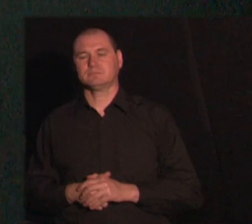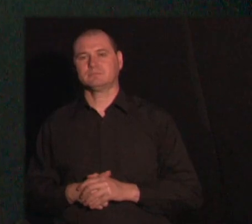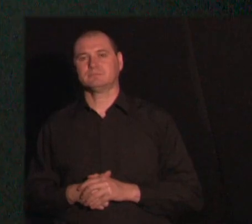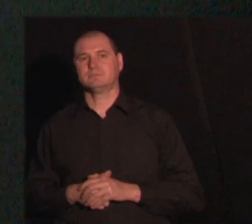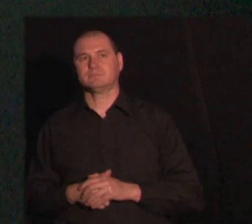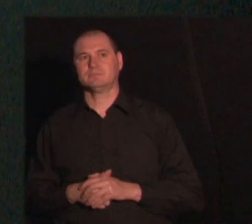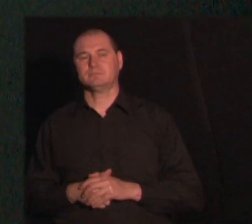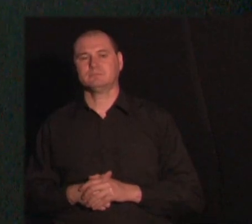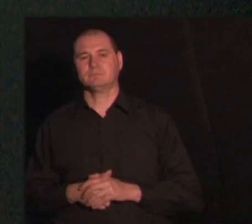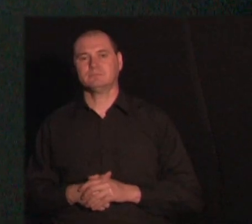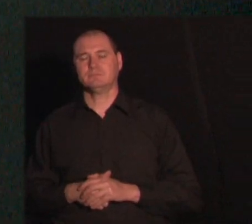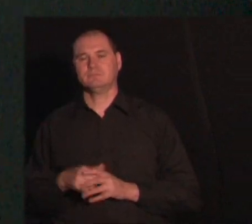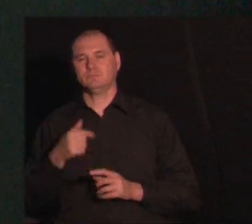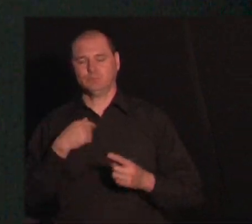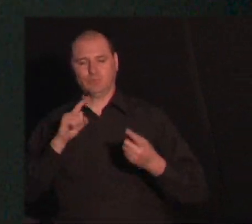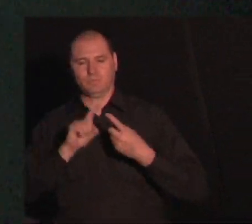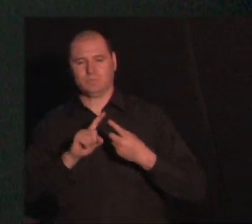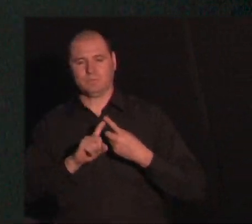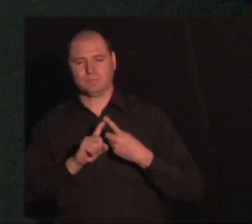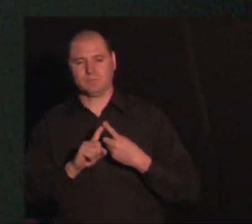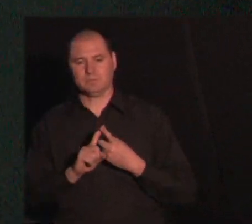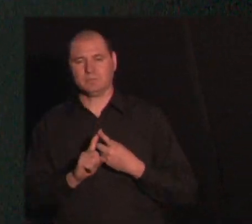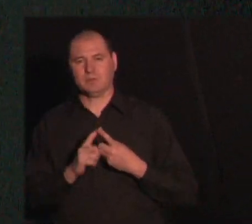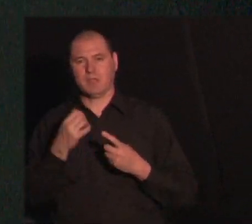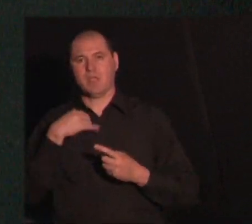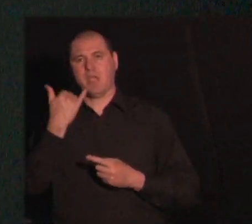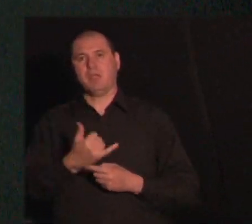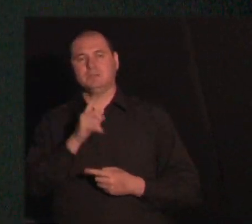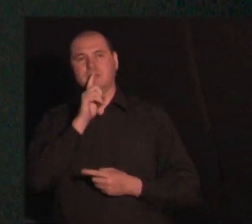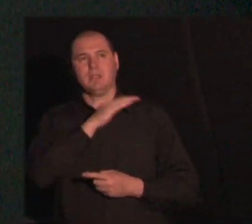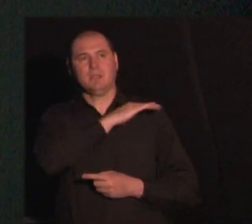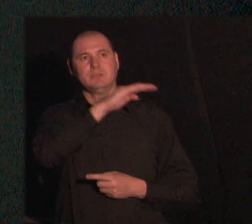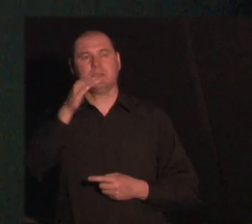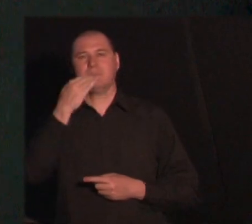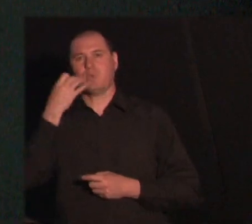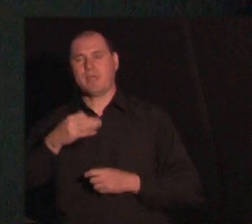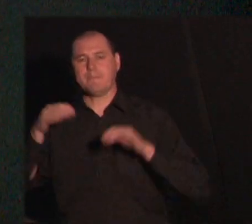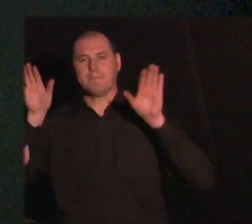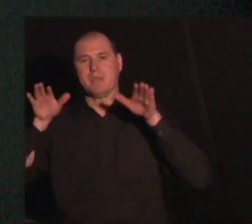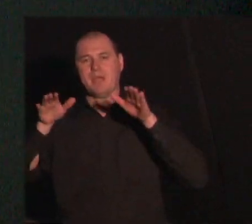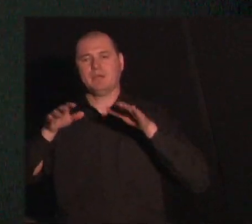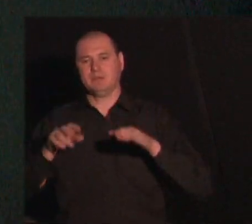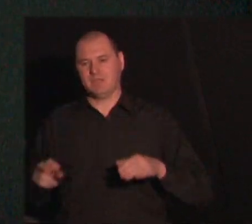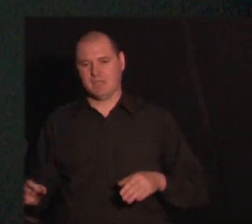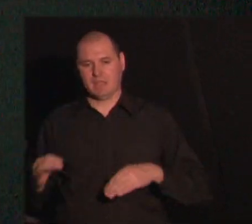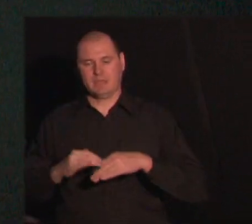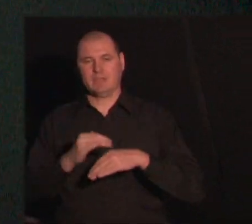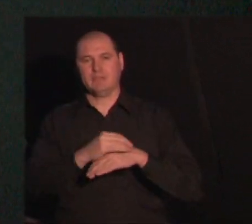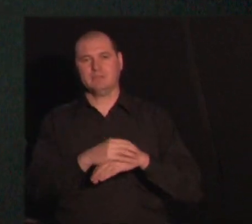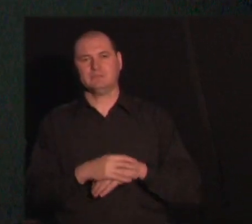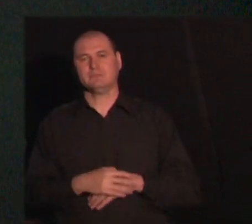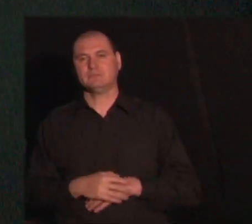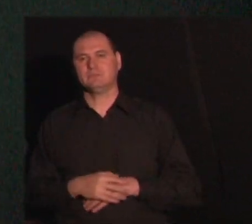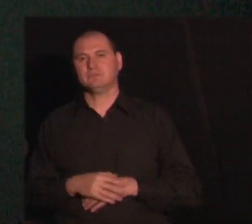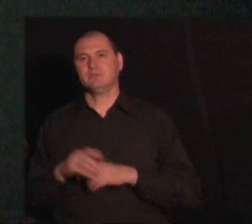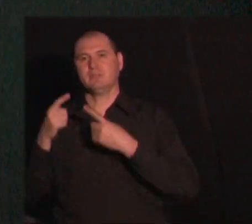Y conecto conmigo, me doy cuenta del silencio que hay, pero hay pajaritos, grillos y todos